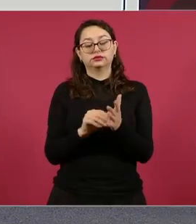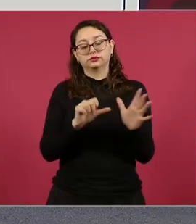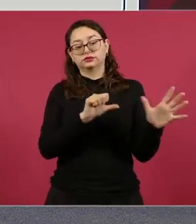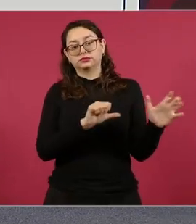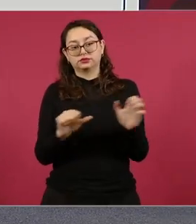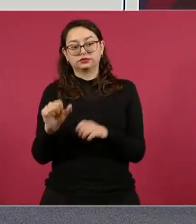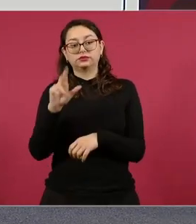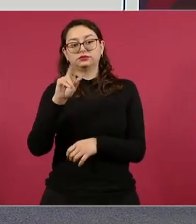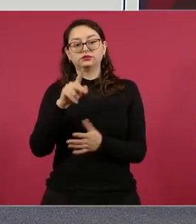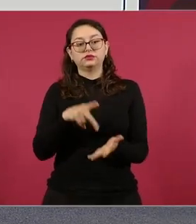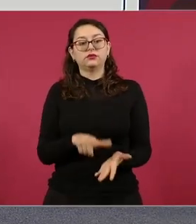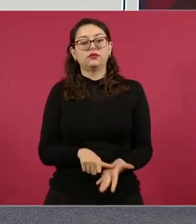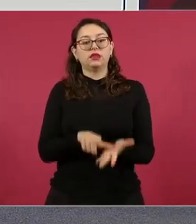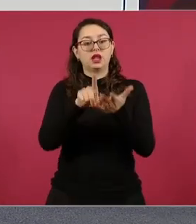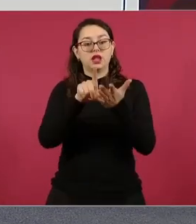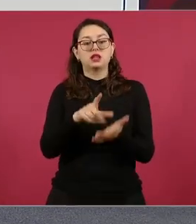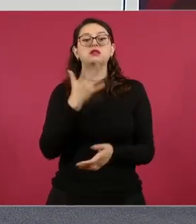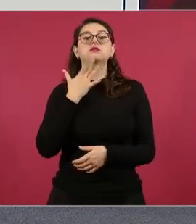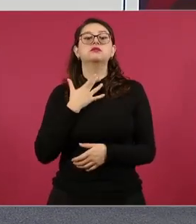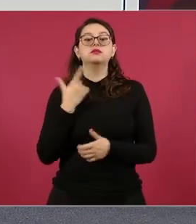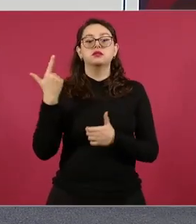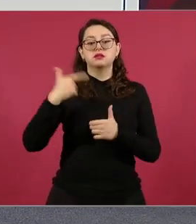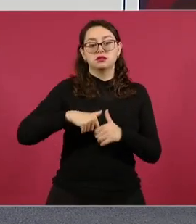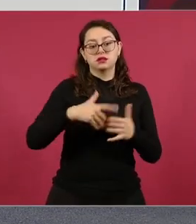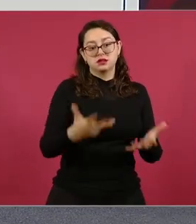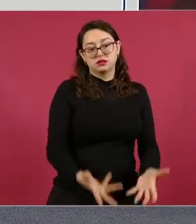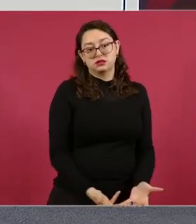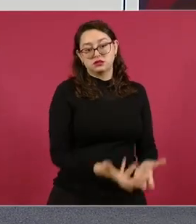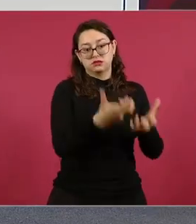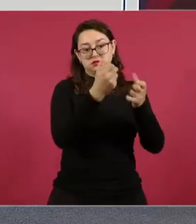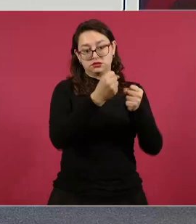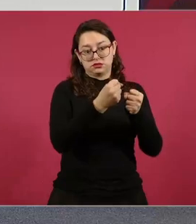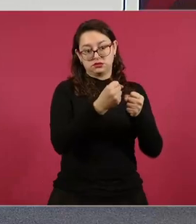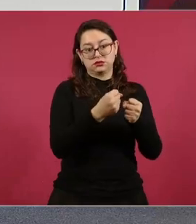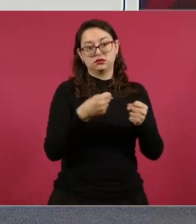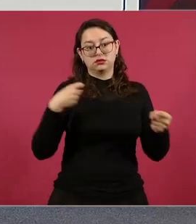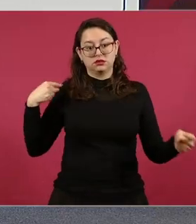580.680 litros decomisados, en lo que va de diciembre